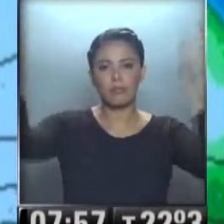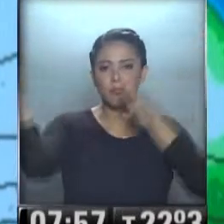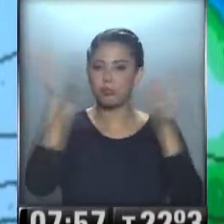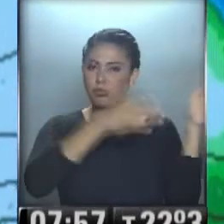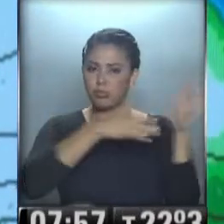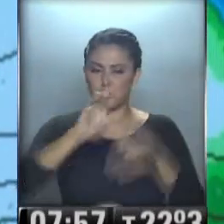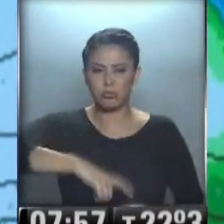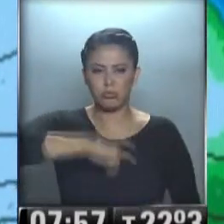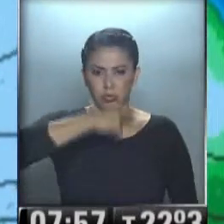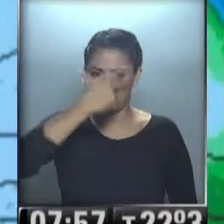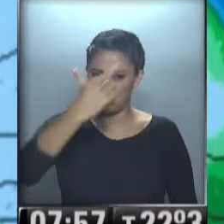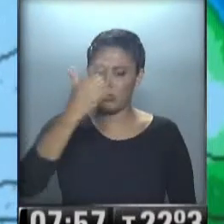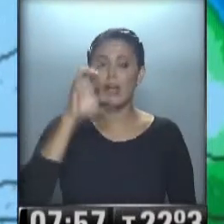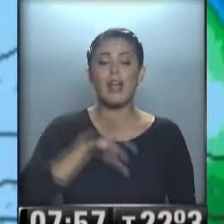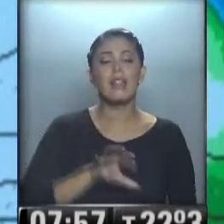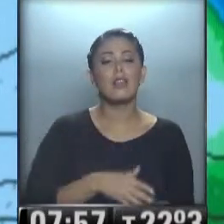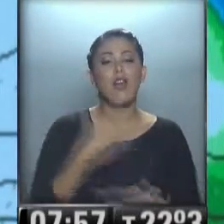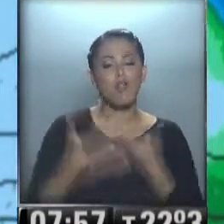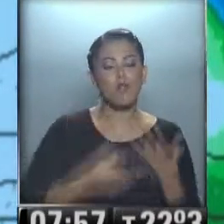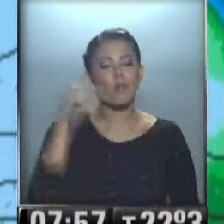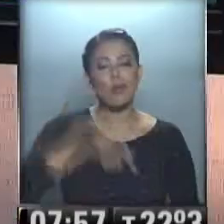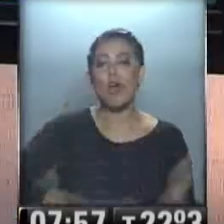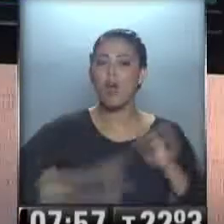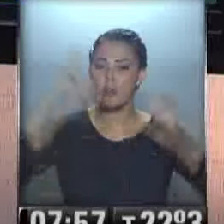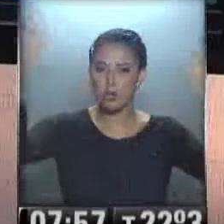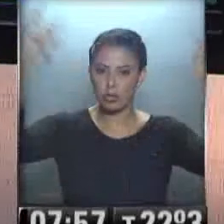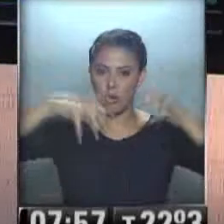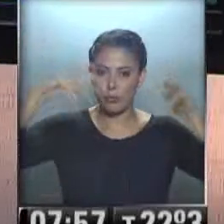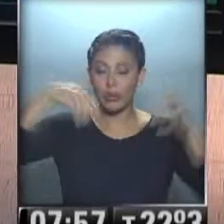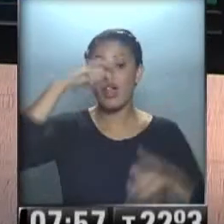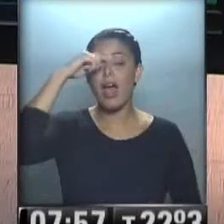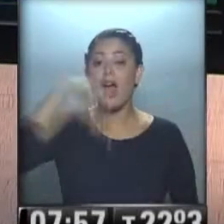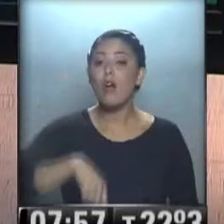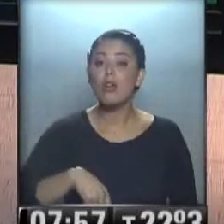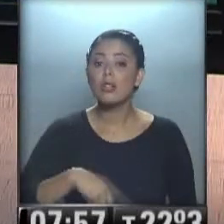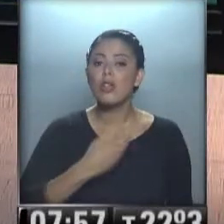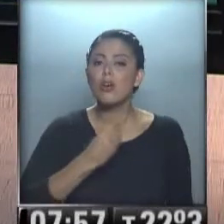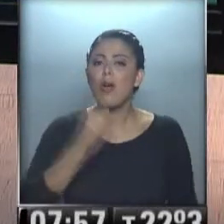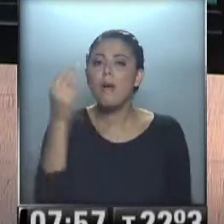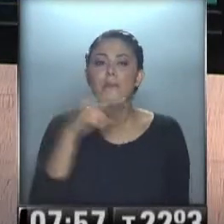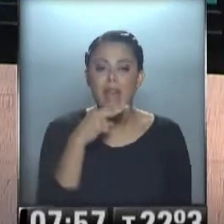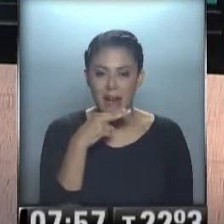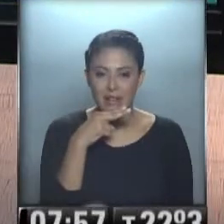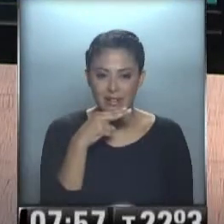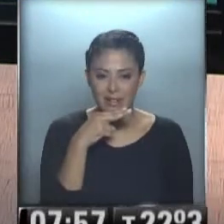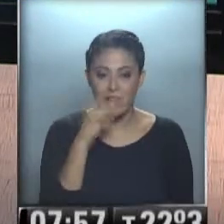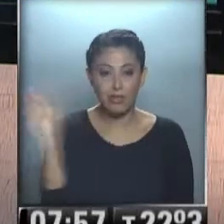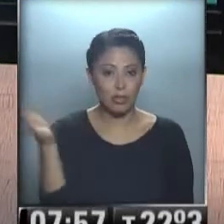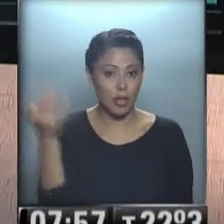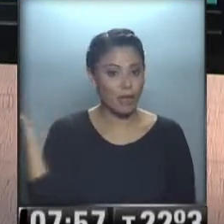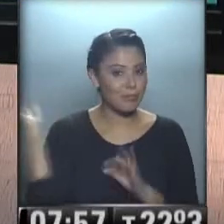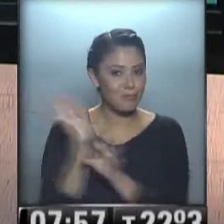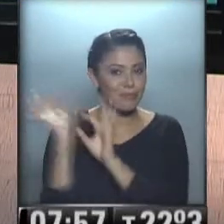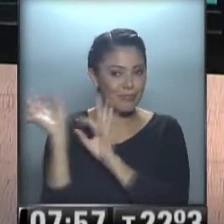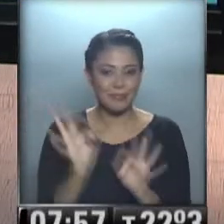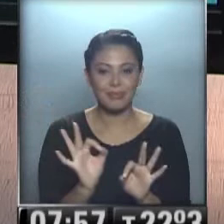para arriba, Tierra del Fuego, alguna precipitación. Nos vamos, viernes. Todo llega, ¿eh? ¿Y